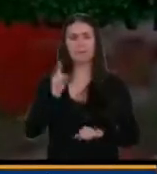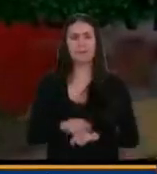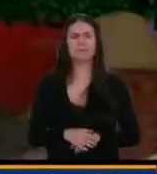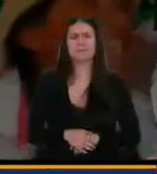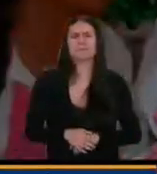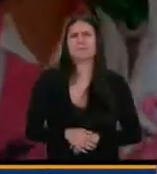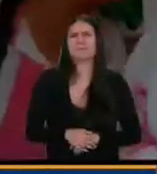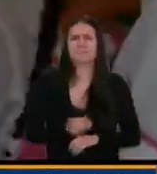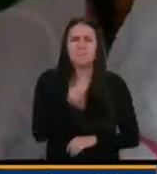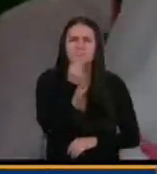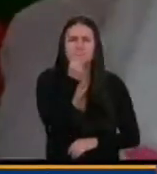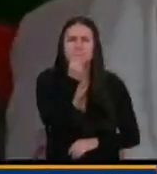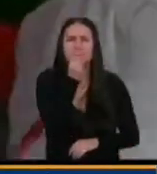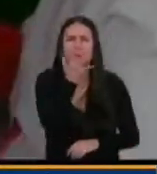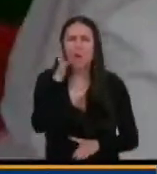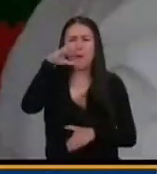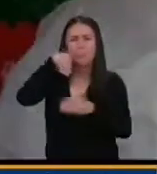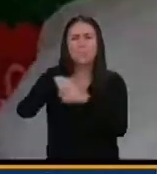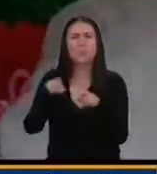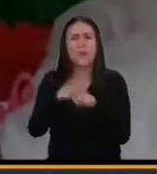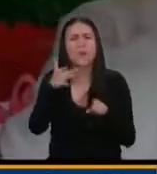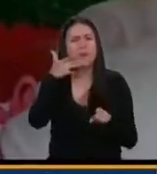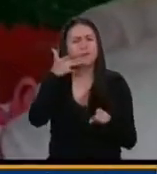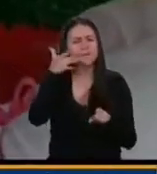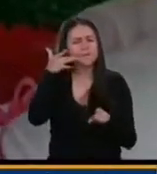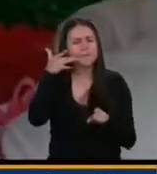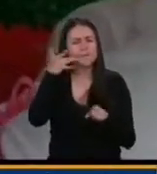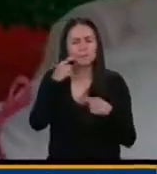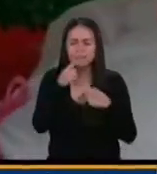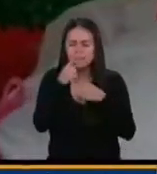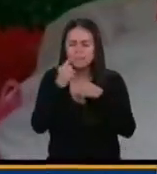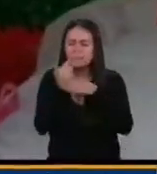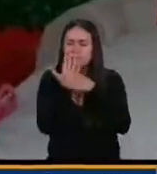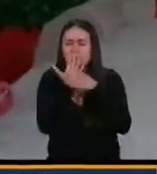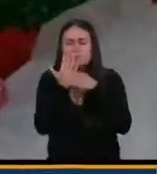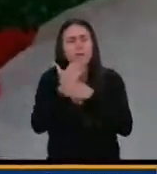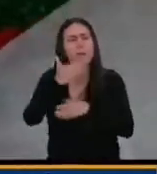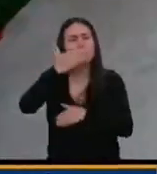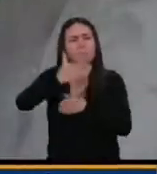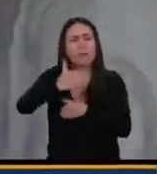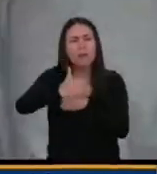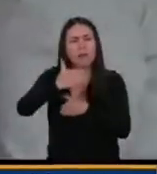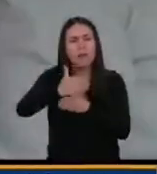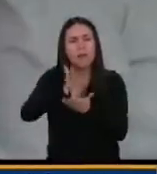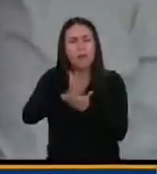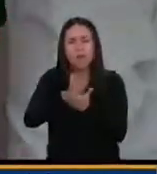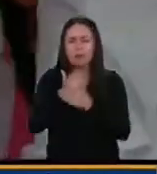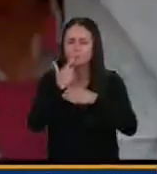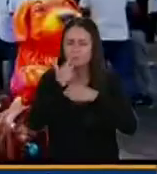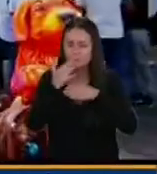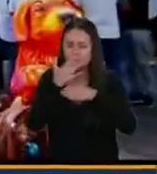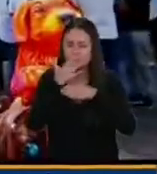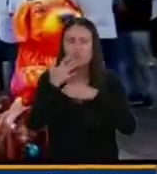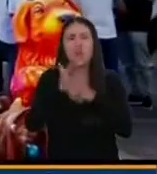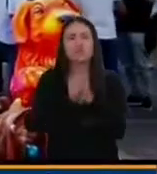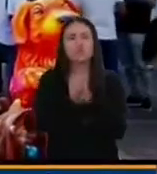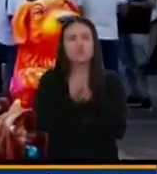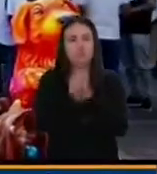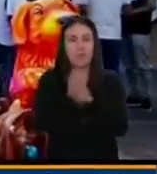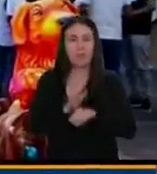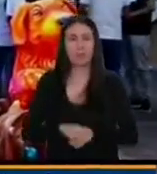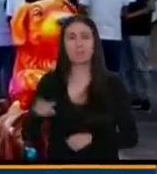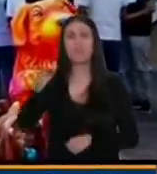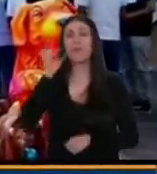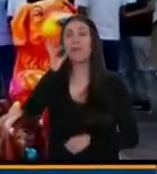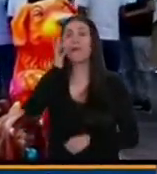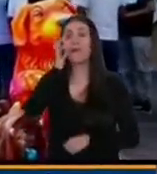delicioso con sabor a cítrico y con aromas panela a chocolate y es que el café de